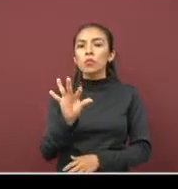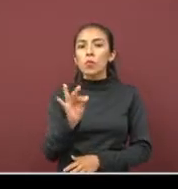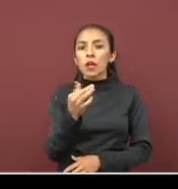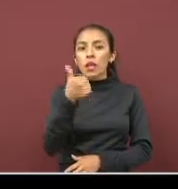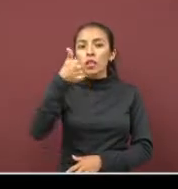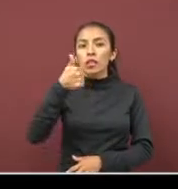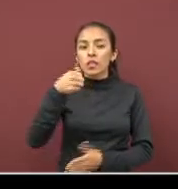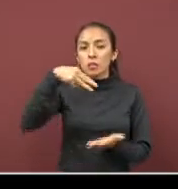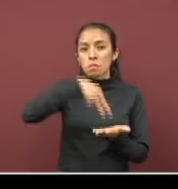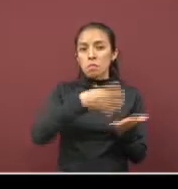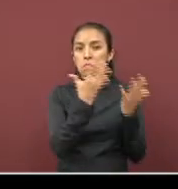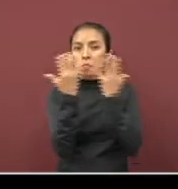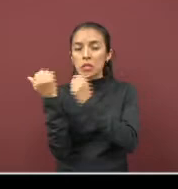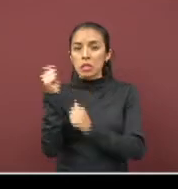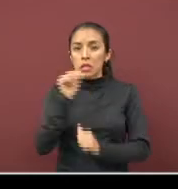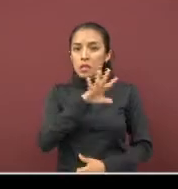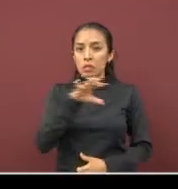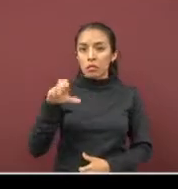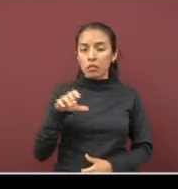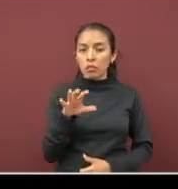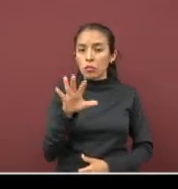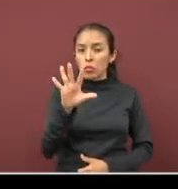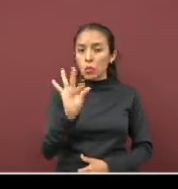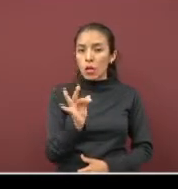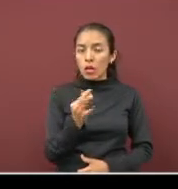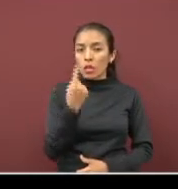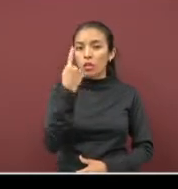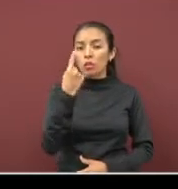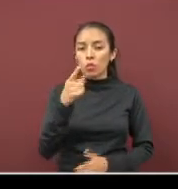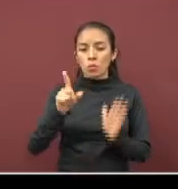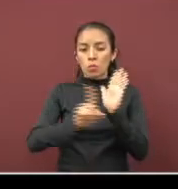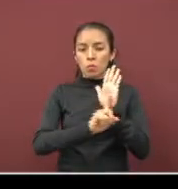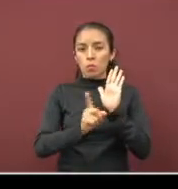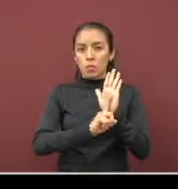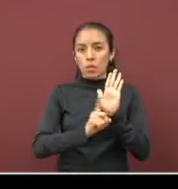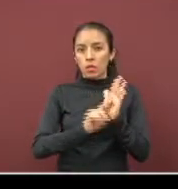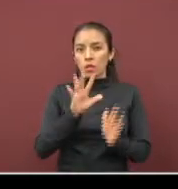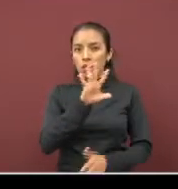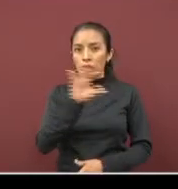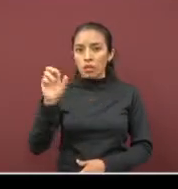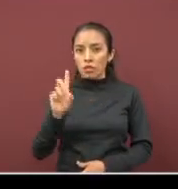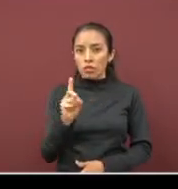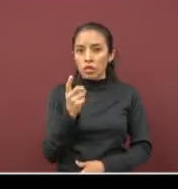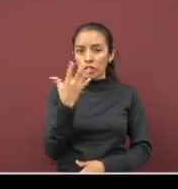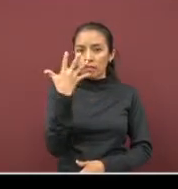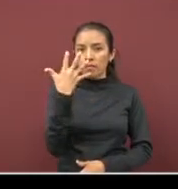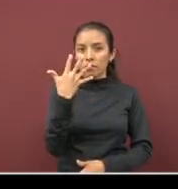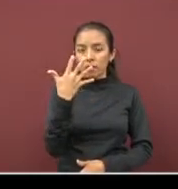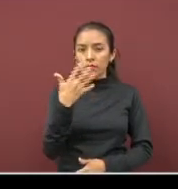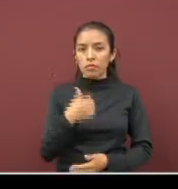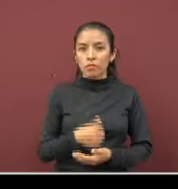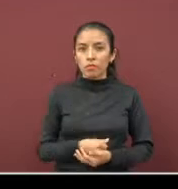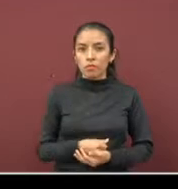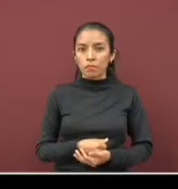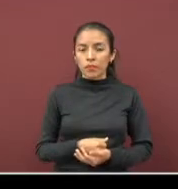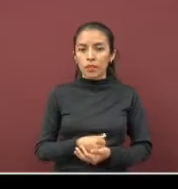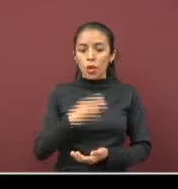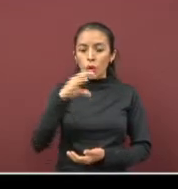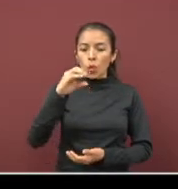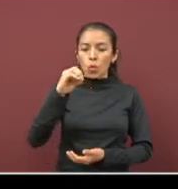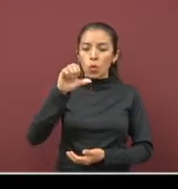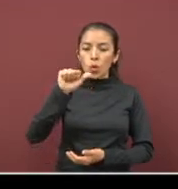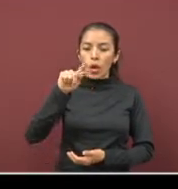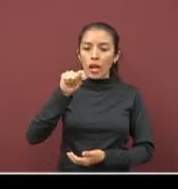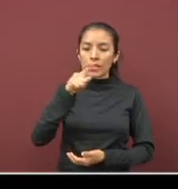martínez de la torre 541 papantla 535 coatzintla